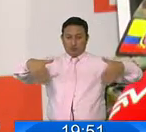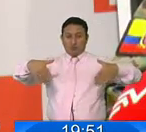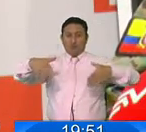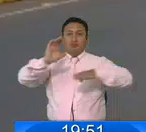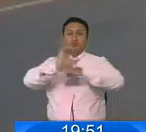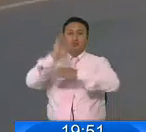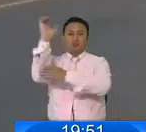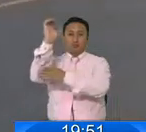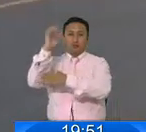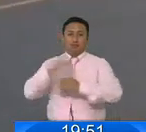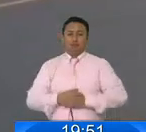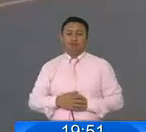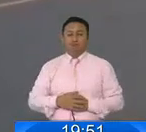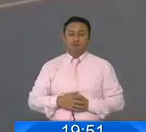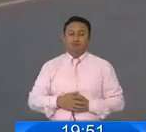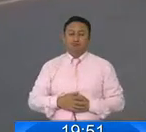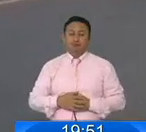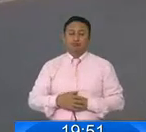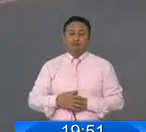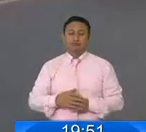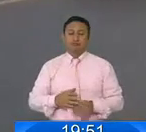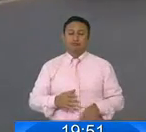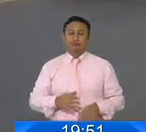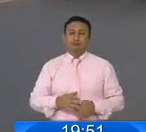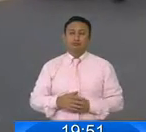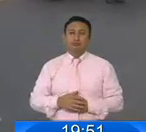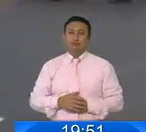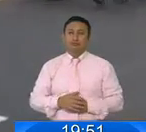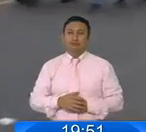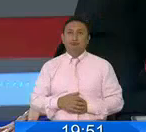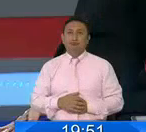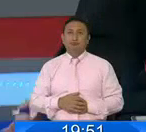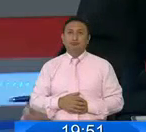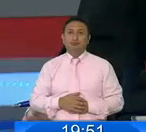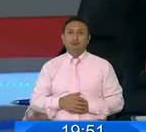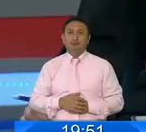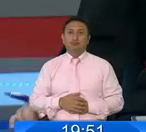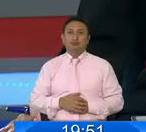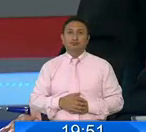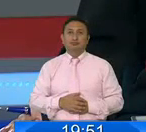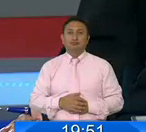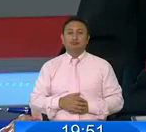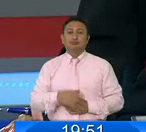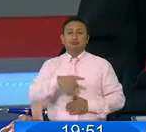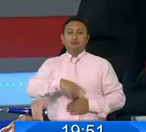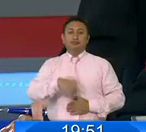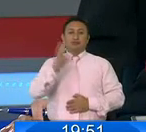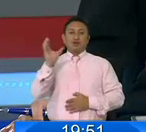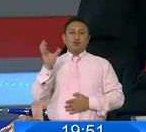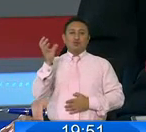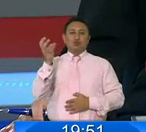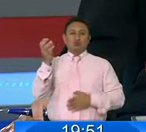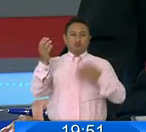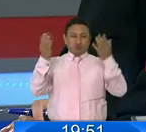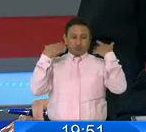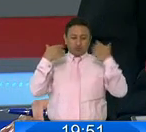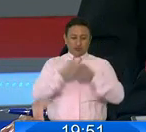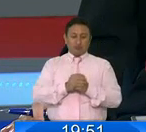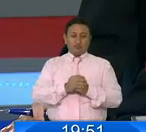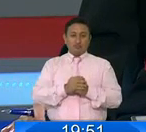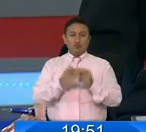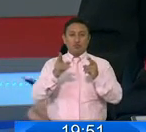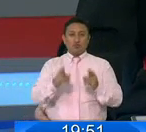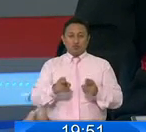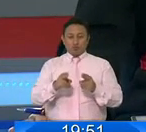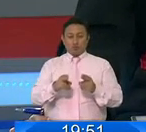internacional desde tulcán informa miriam y triquis el calentamiento global la invasión del humano a